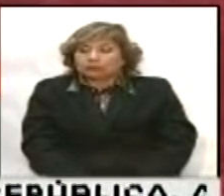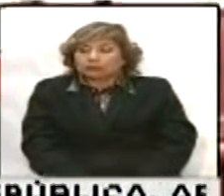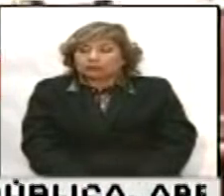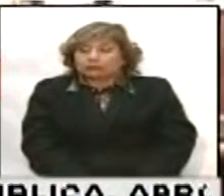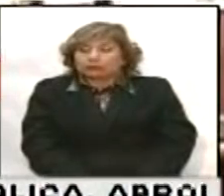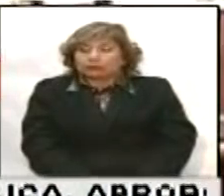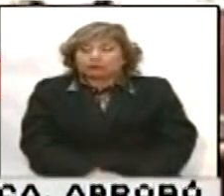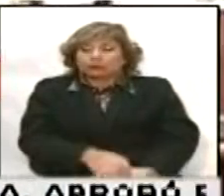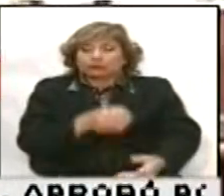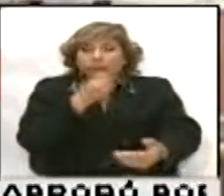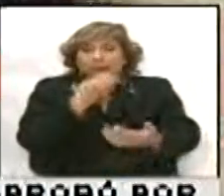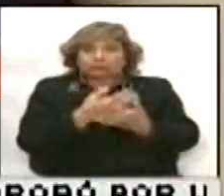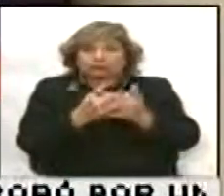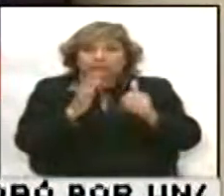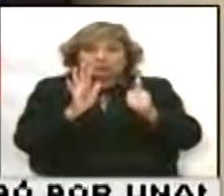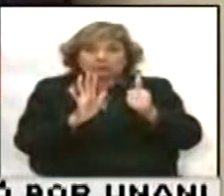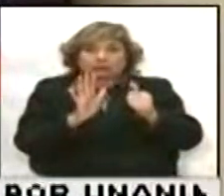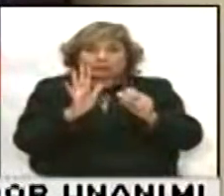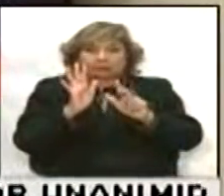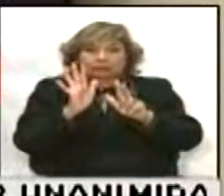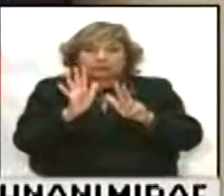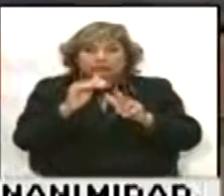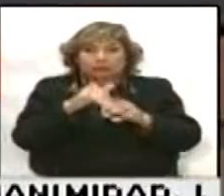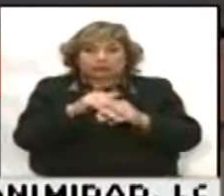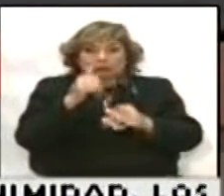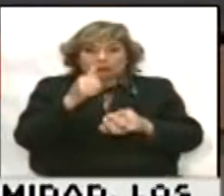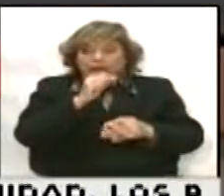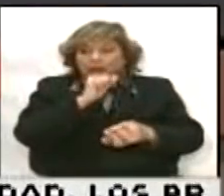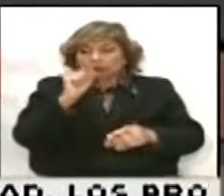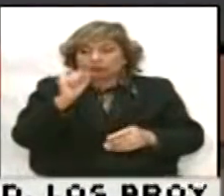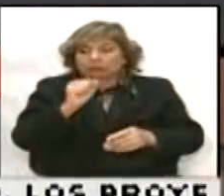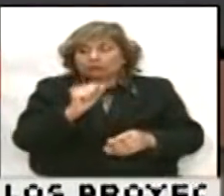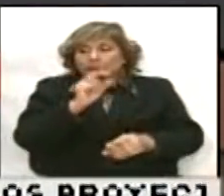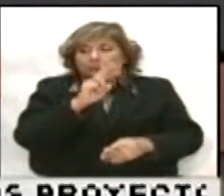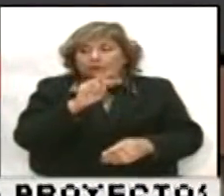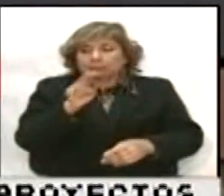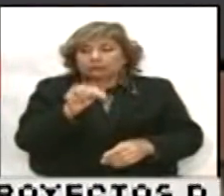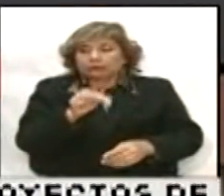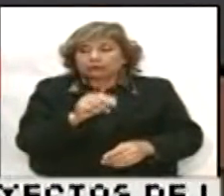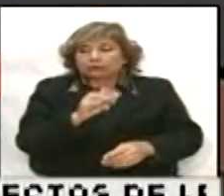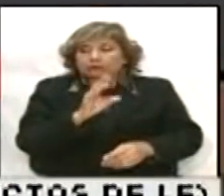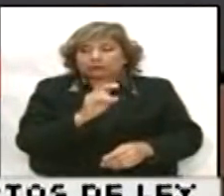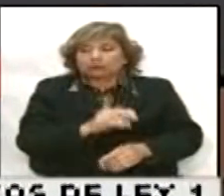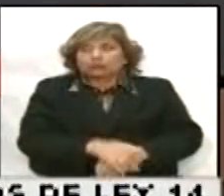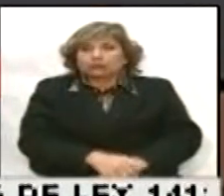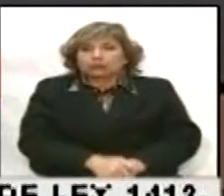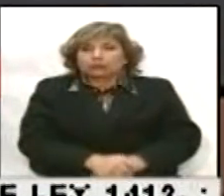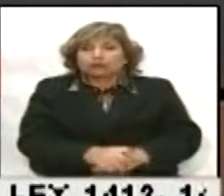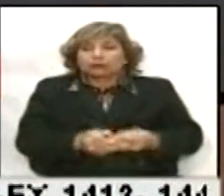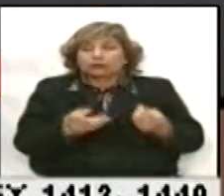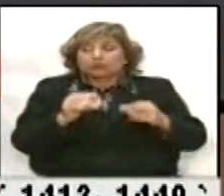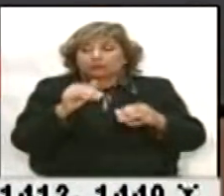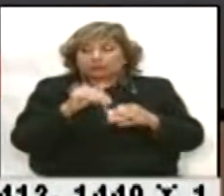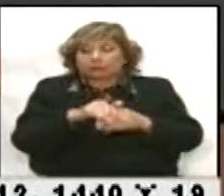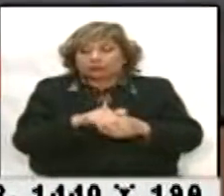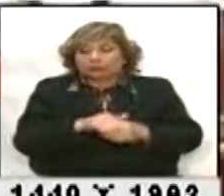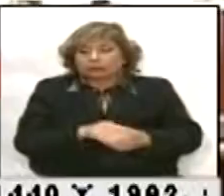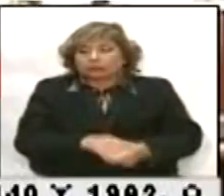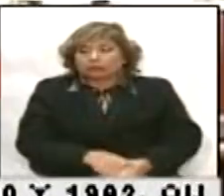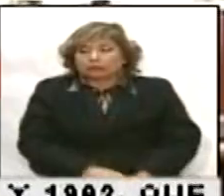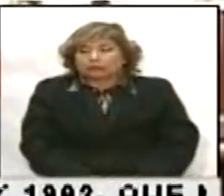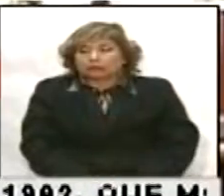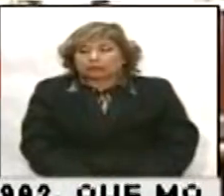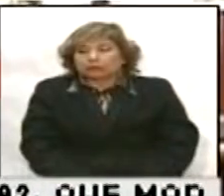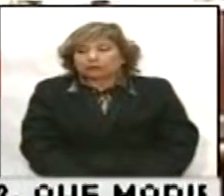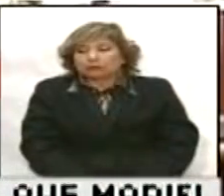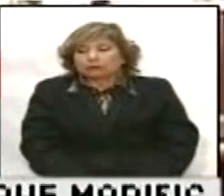Bien, han votado a favor 68 señores congresistas, en contra 22. Yo les hubiera agradecido que voten cuando se puede votar en el tablero y no estar viendo